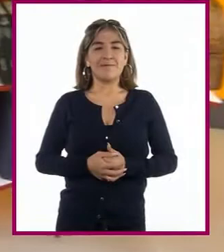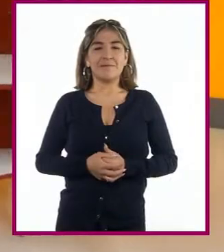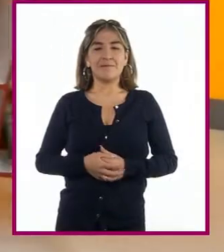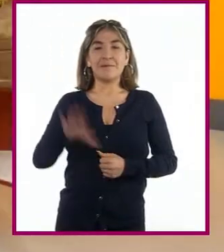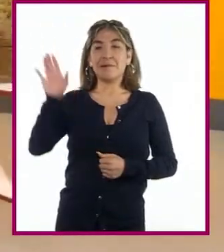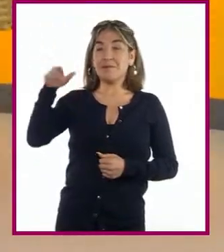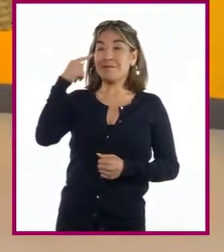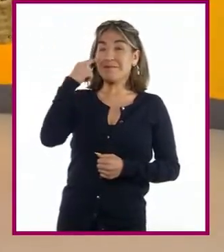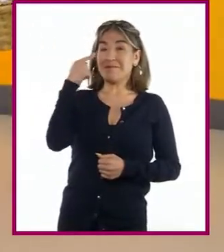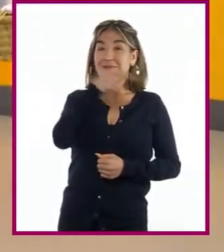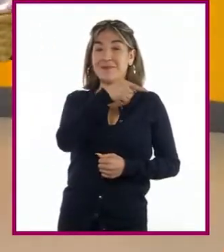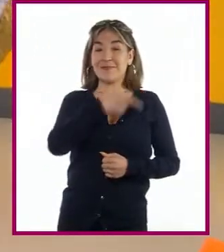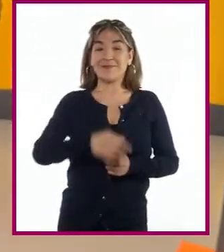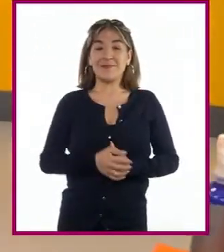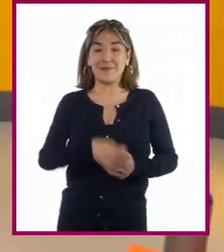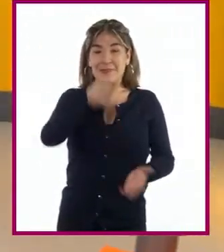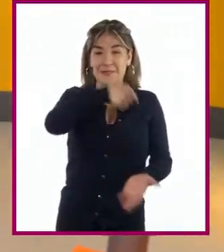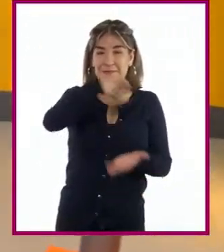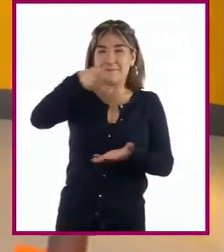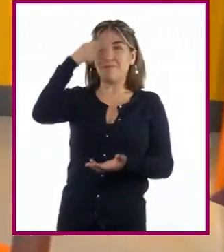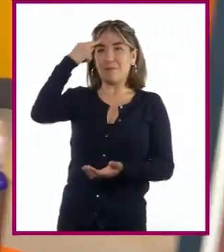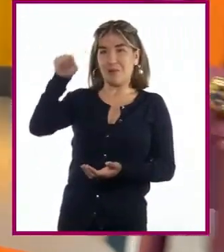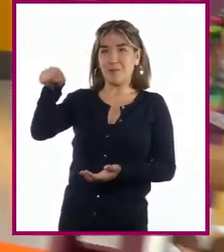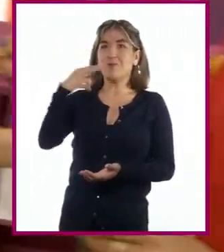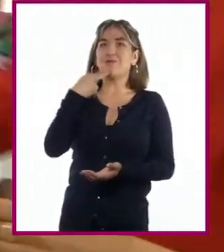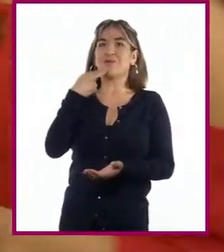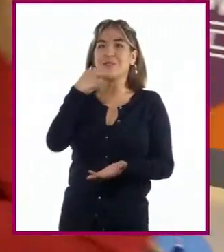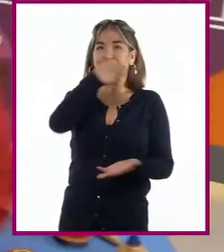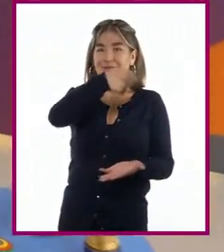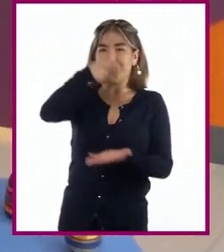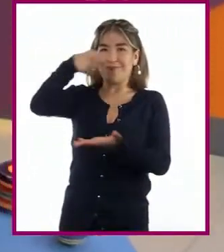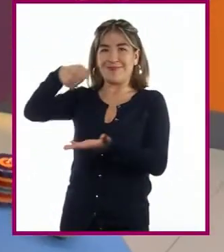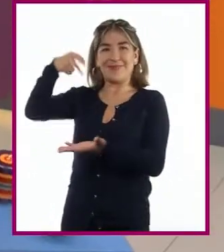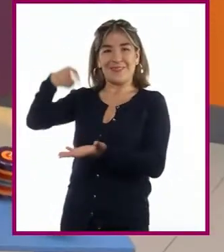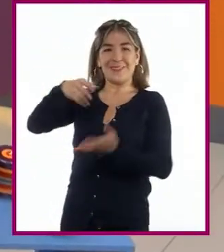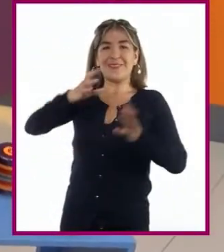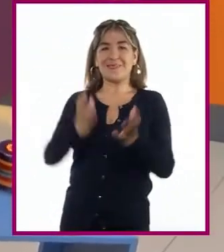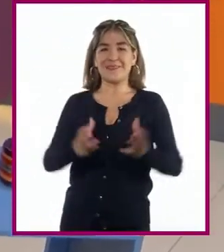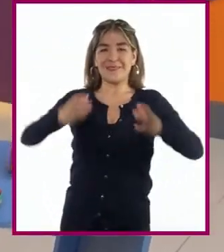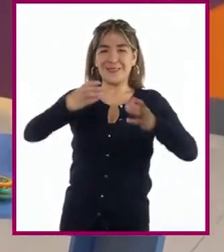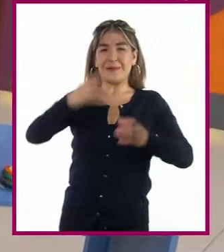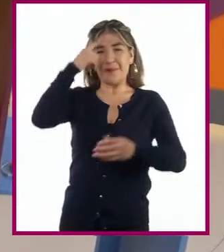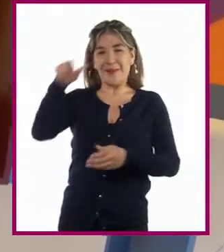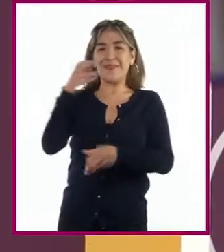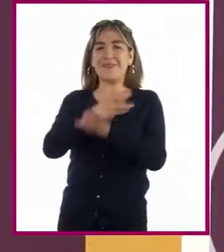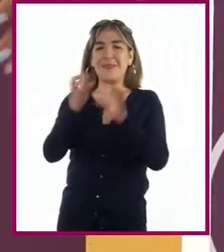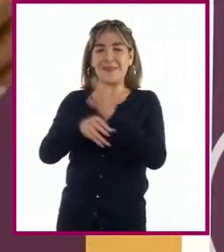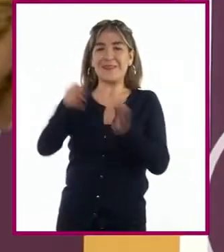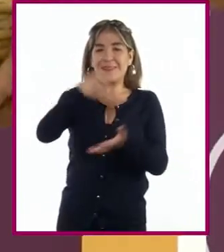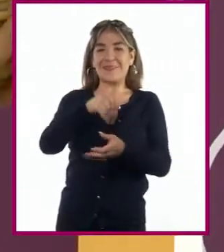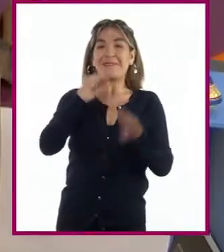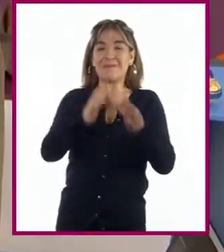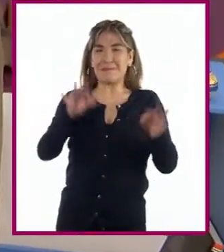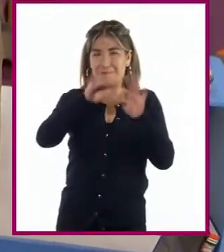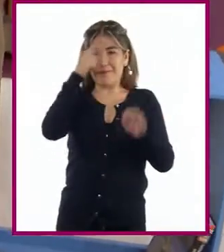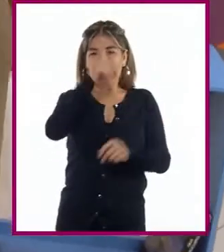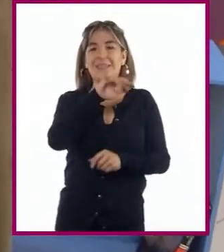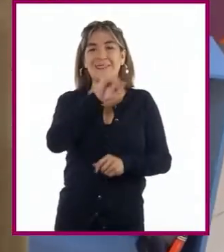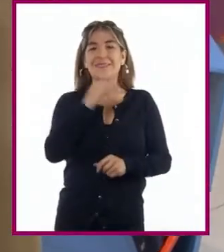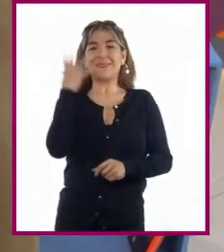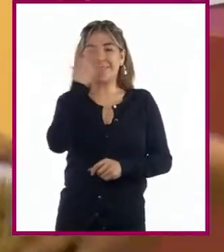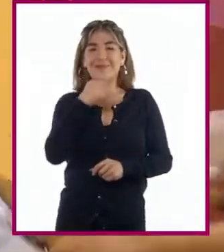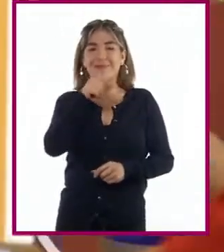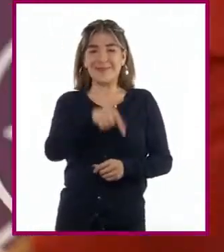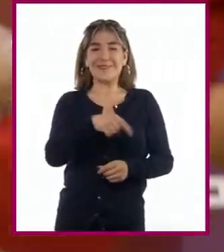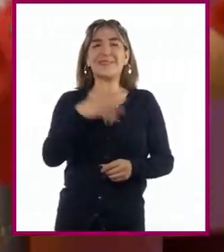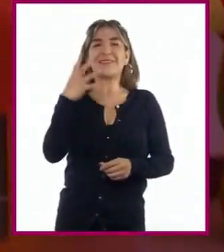Mira, Johanna, esta canasta tal vez te sirva para guardar tu muñeca. Claro. Me imagino que debe ser muy importante para ti. Sí, es un recuerdo